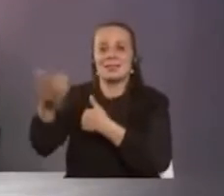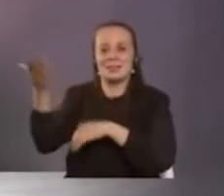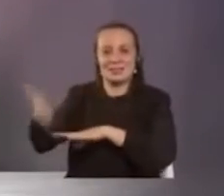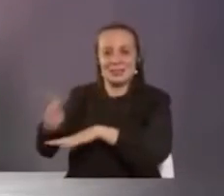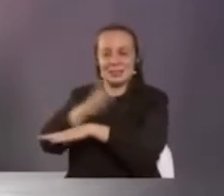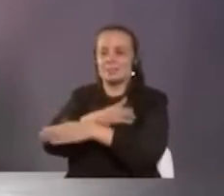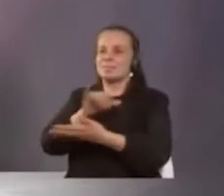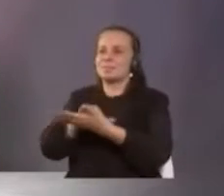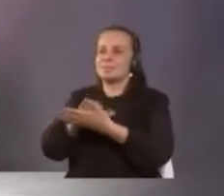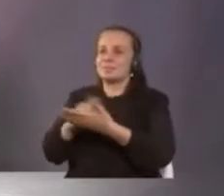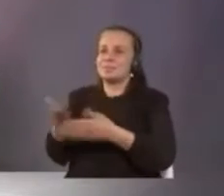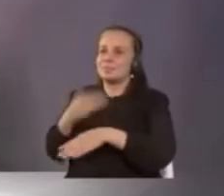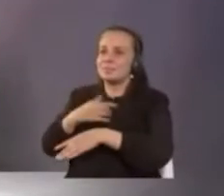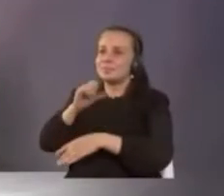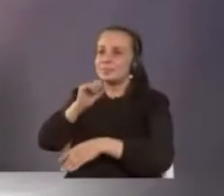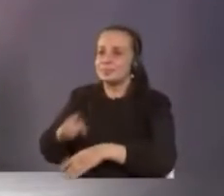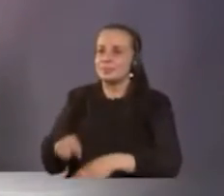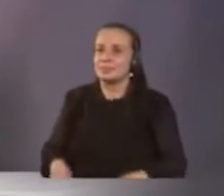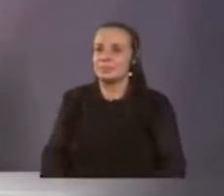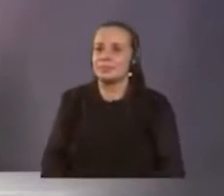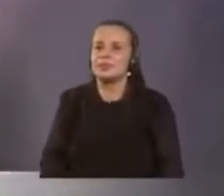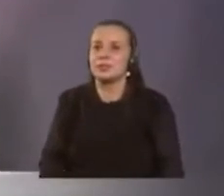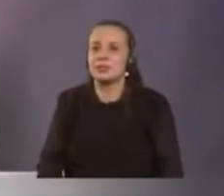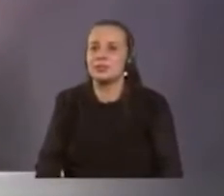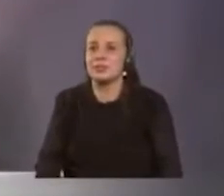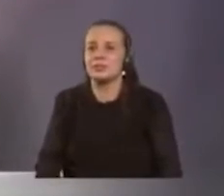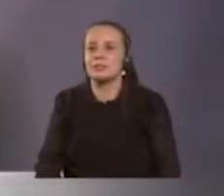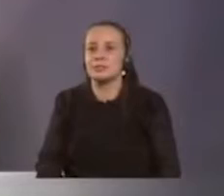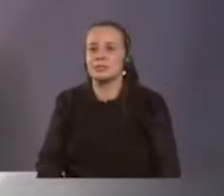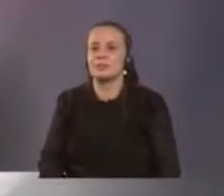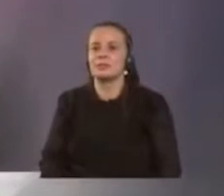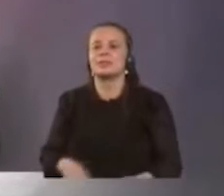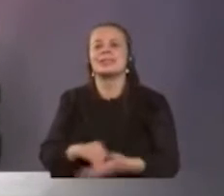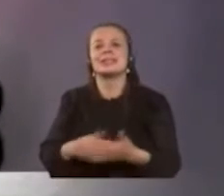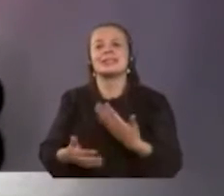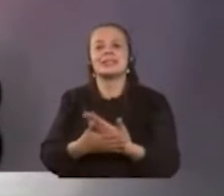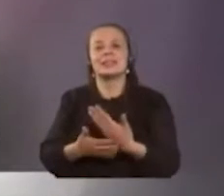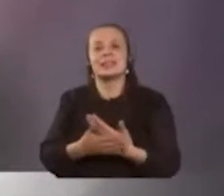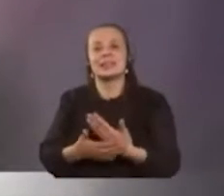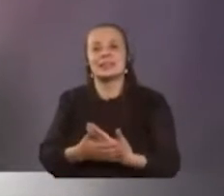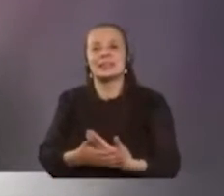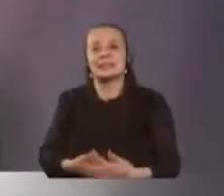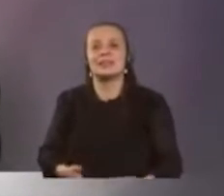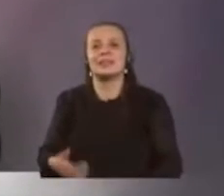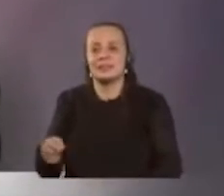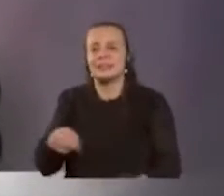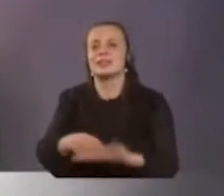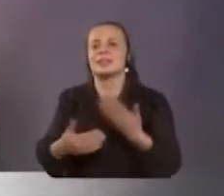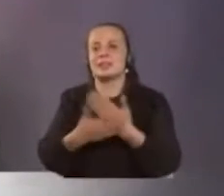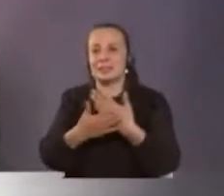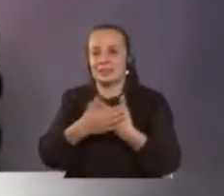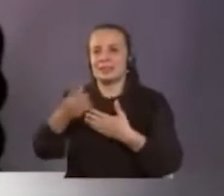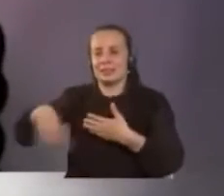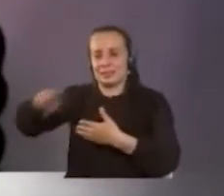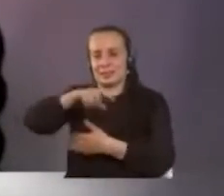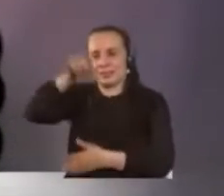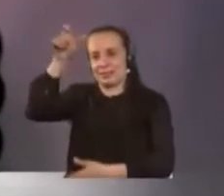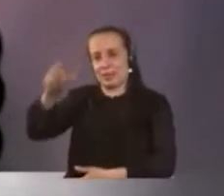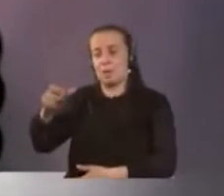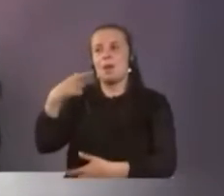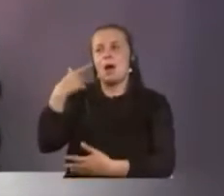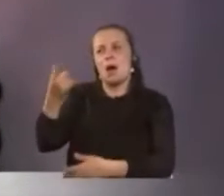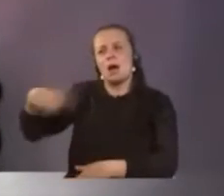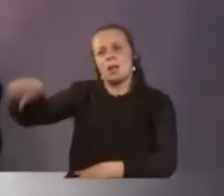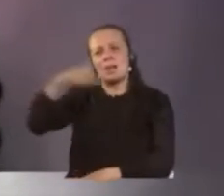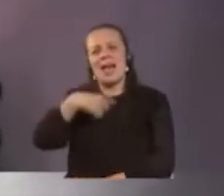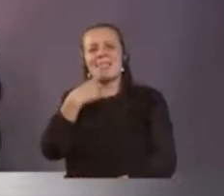nombrado registrador, le preguntaron: oiga, doctor, ¿por qué es que en Colombia se dice que se roban las elecciones? Y él contestó: no, pues porque se las